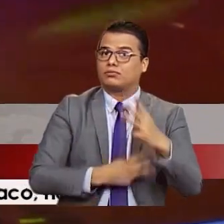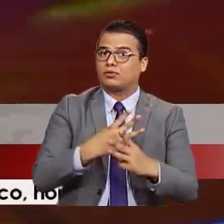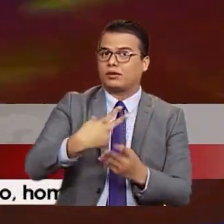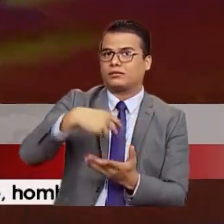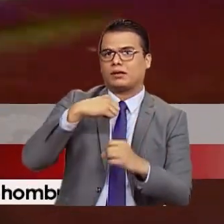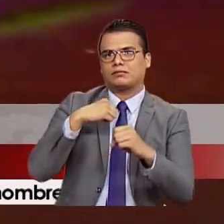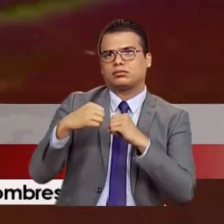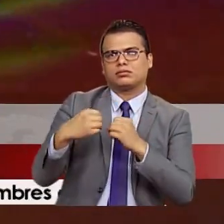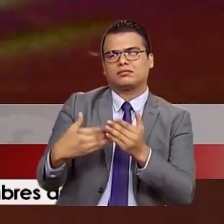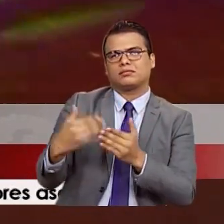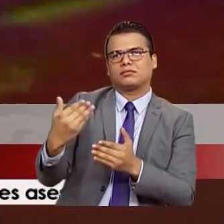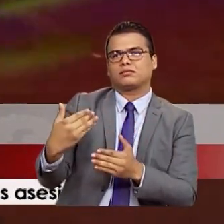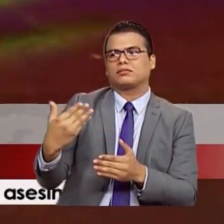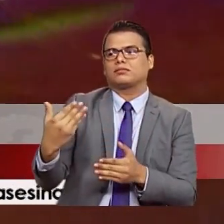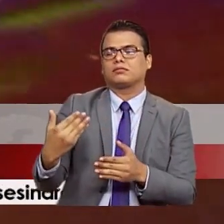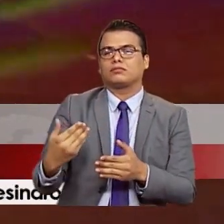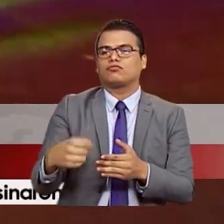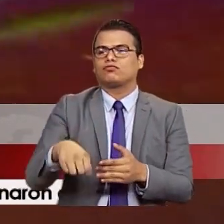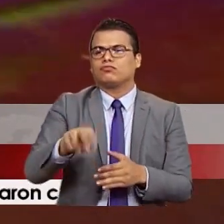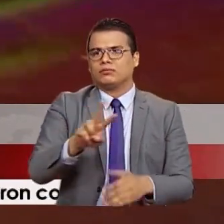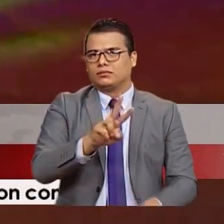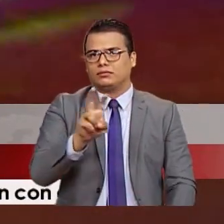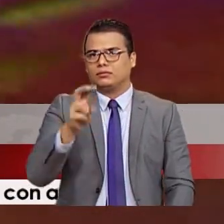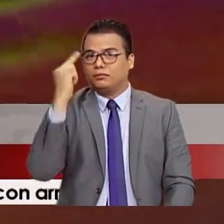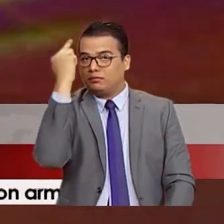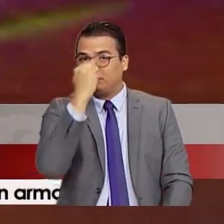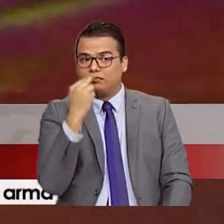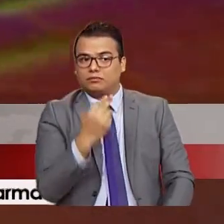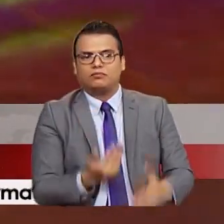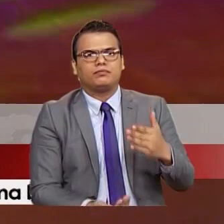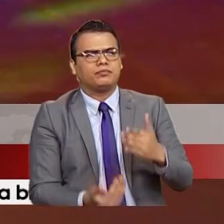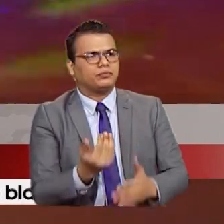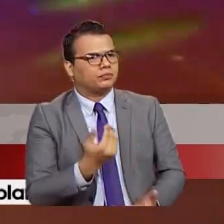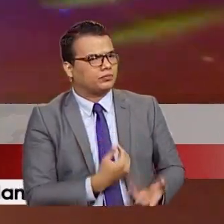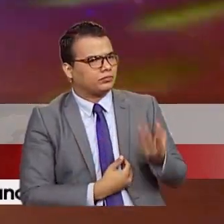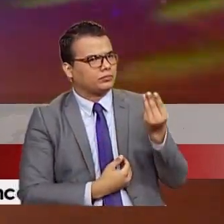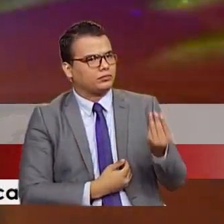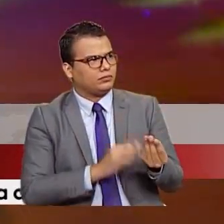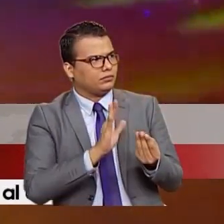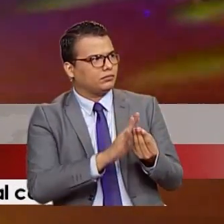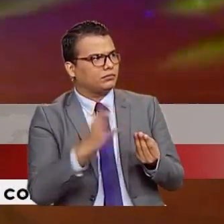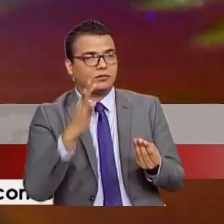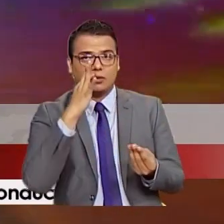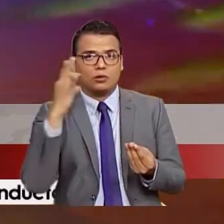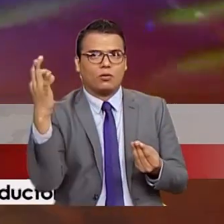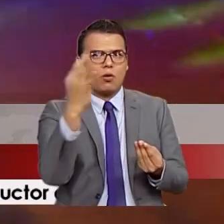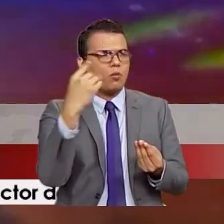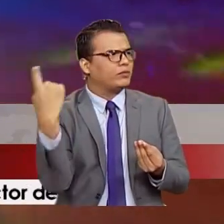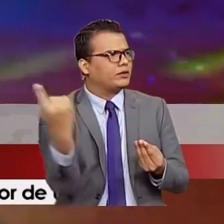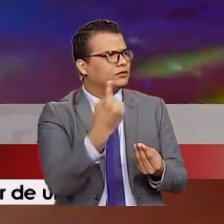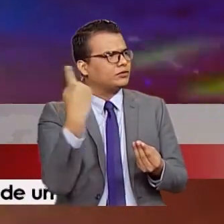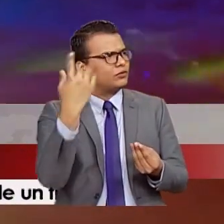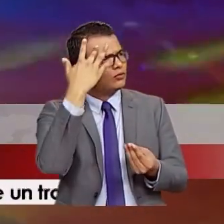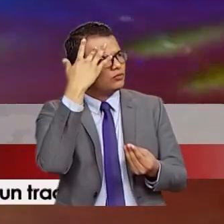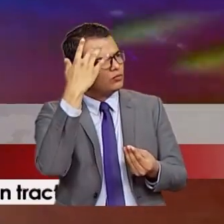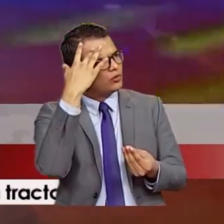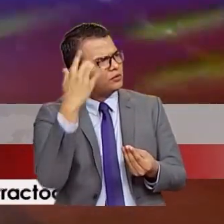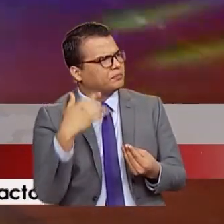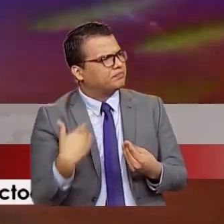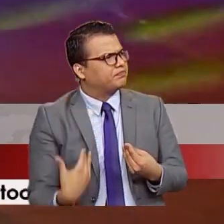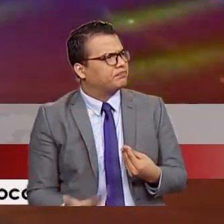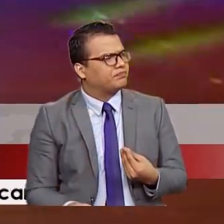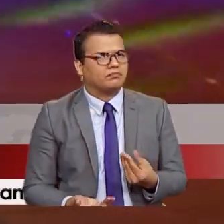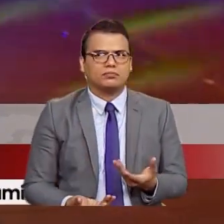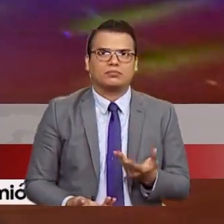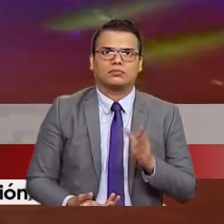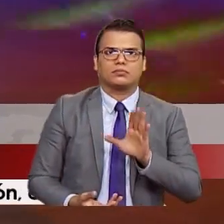inicia el 27 de septiembre la categoría que simplemente fue solista bueno hemos visto